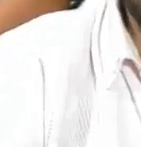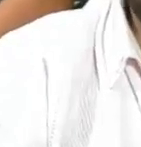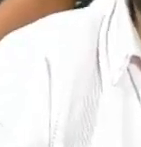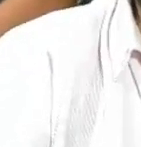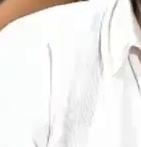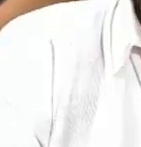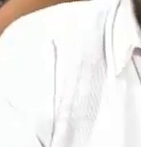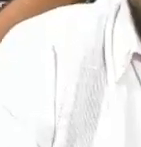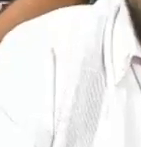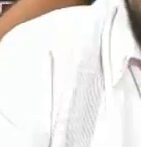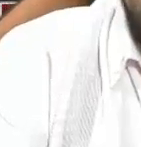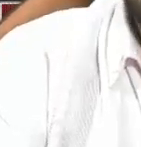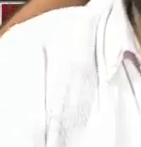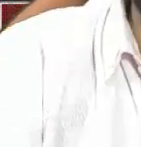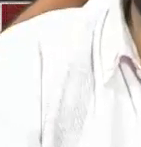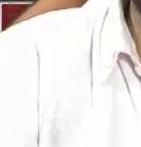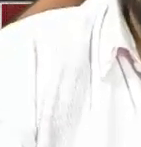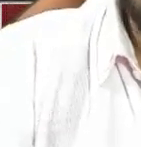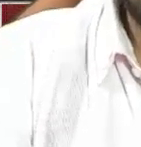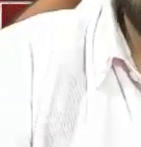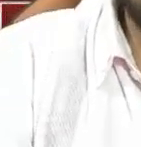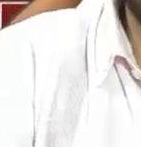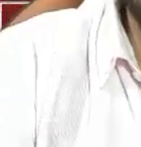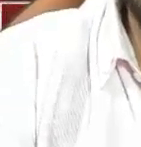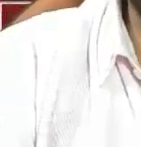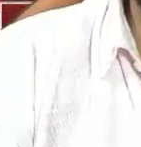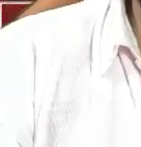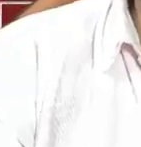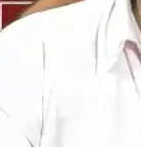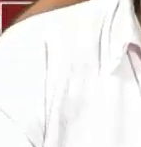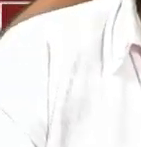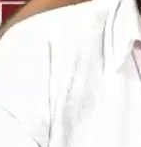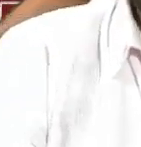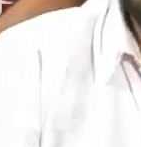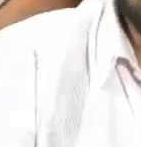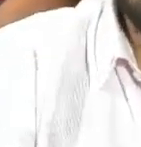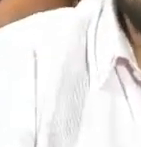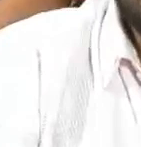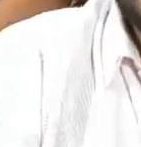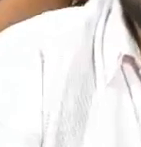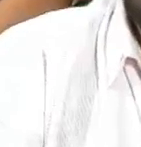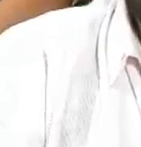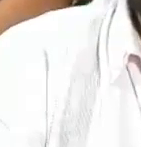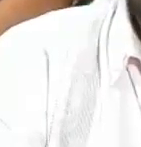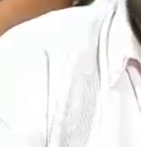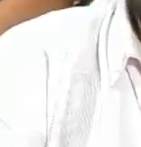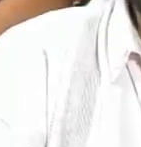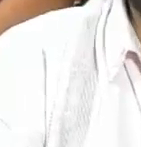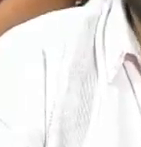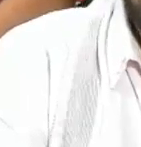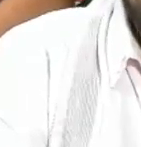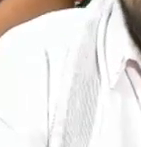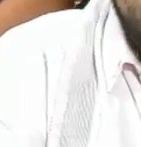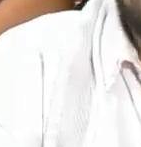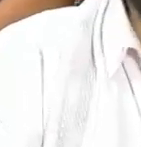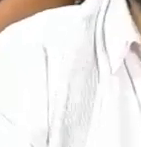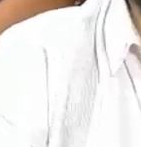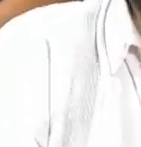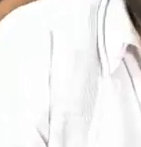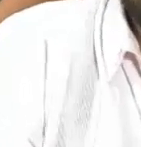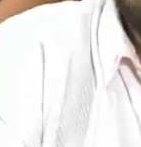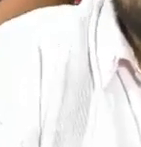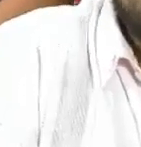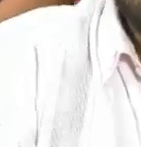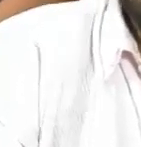de estadística política y benditas redes sociales vemos en un próximo vídeo y por favor dale me gusta si es de tu agrado este vídeo y por favor regalame